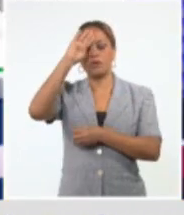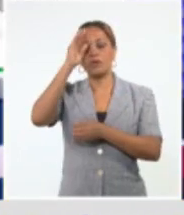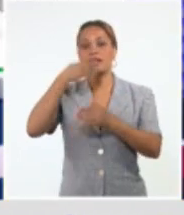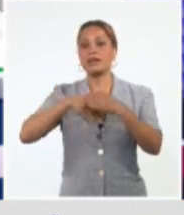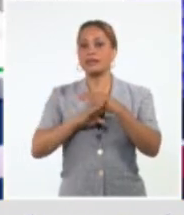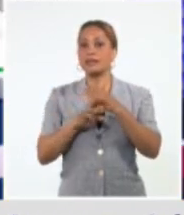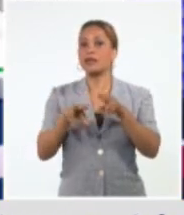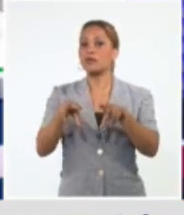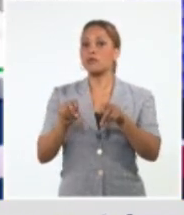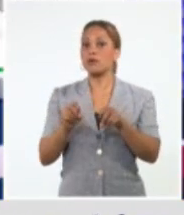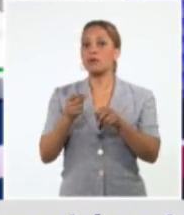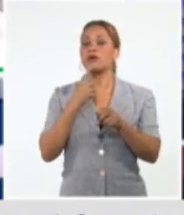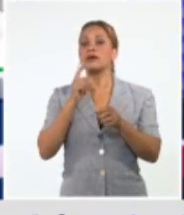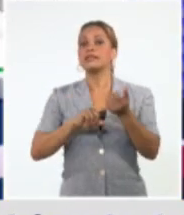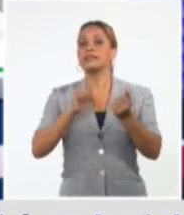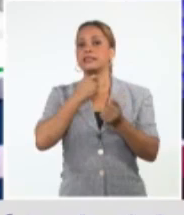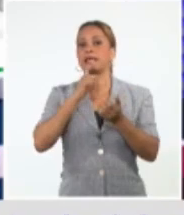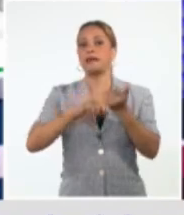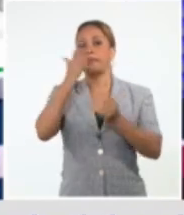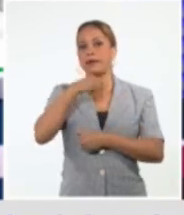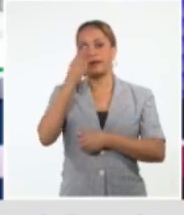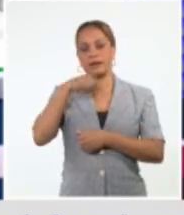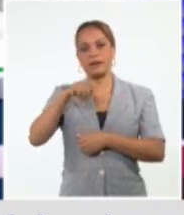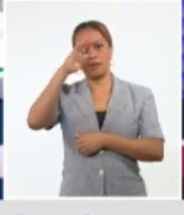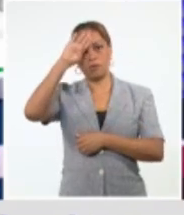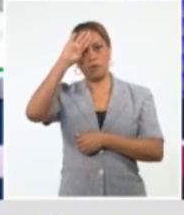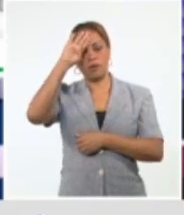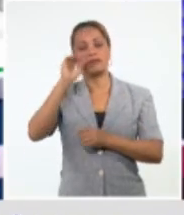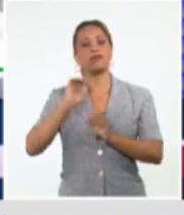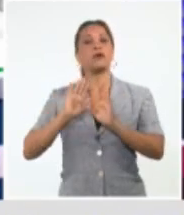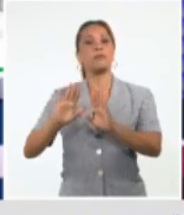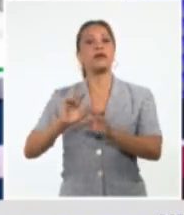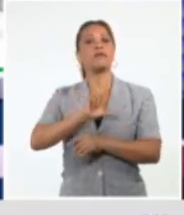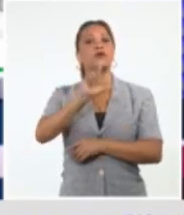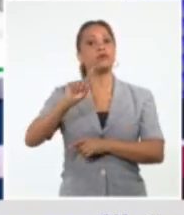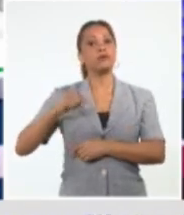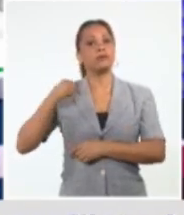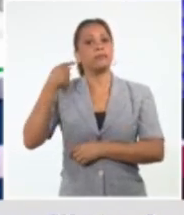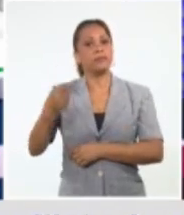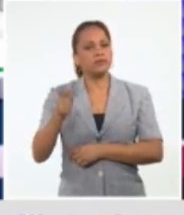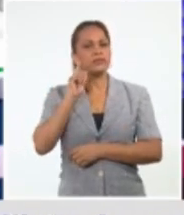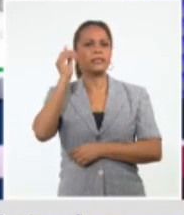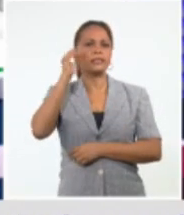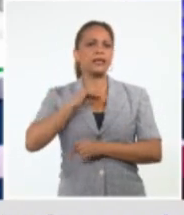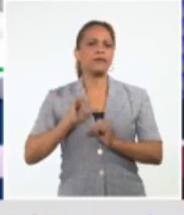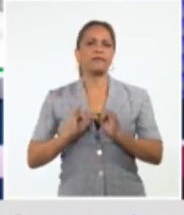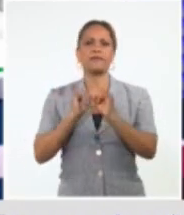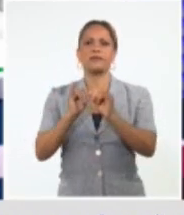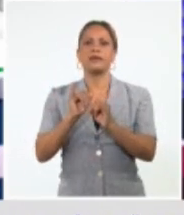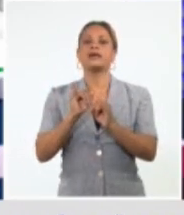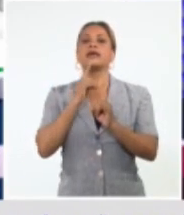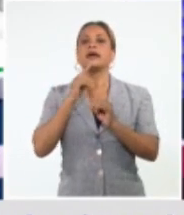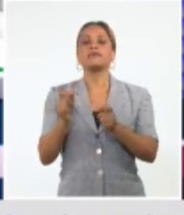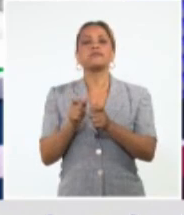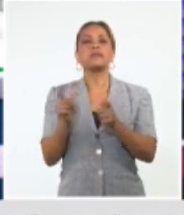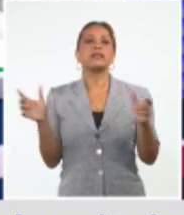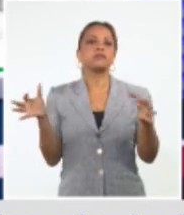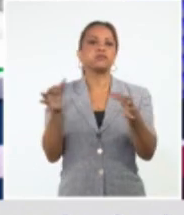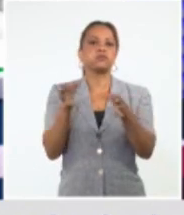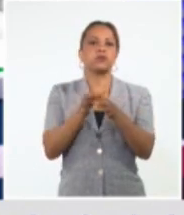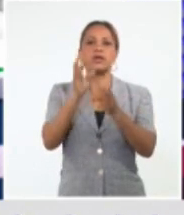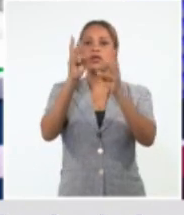variante genética del SARS-CoV-2. Lo esperamos entonces el próximo lunes. Ya usted lo ha conocido. Decrece el número de pacientes